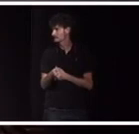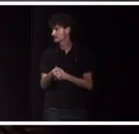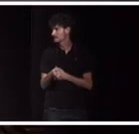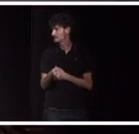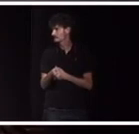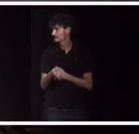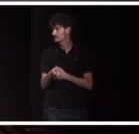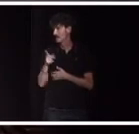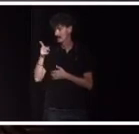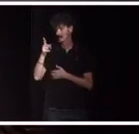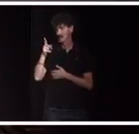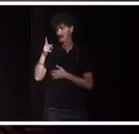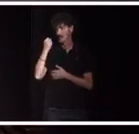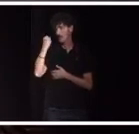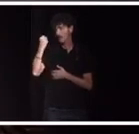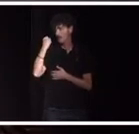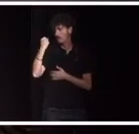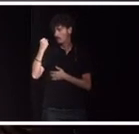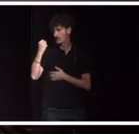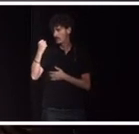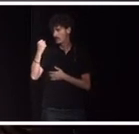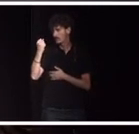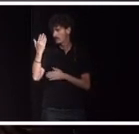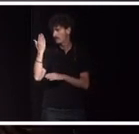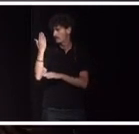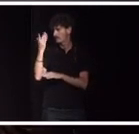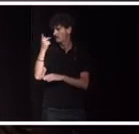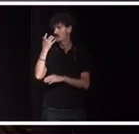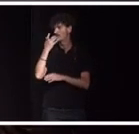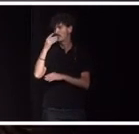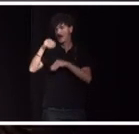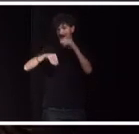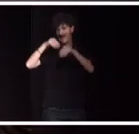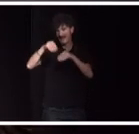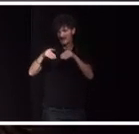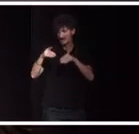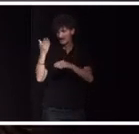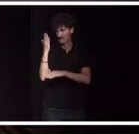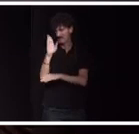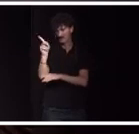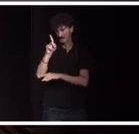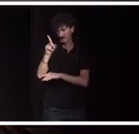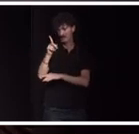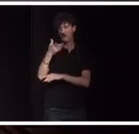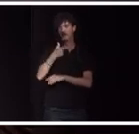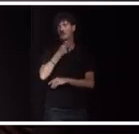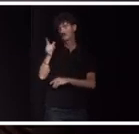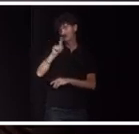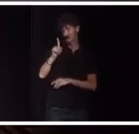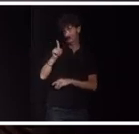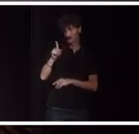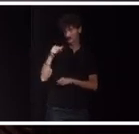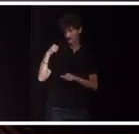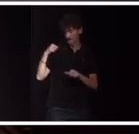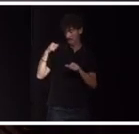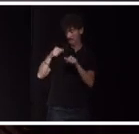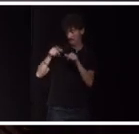y a ese poder que no se presenta a las elecciones. Mirad, estos últimos